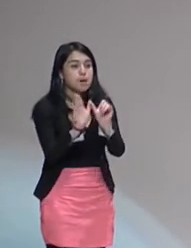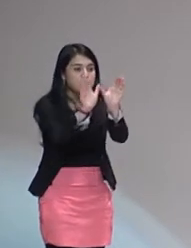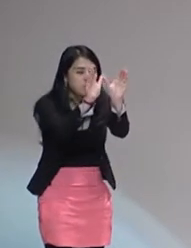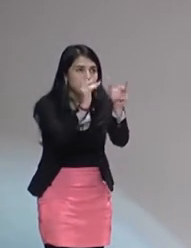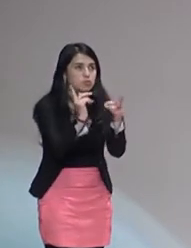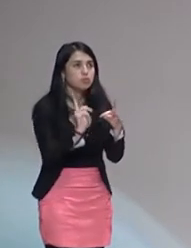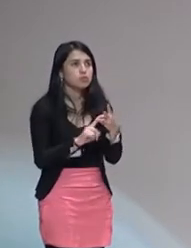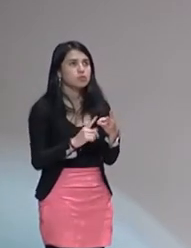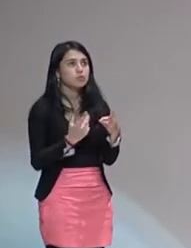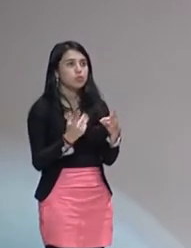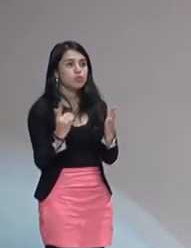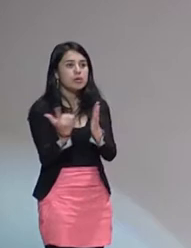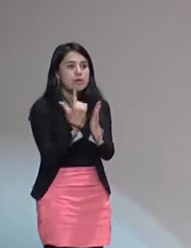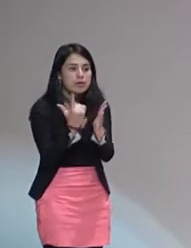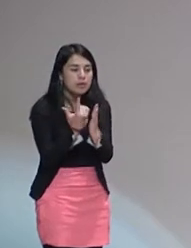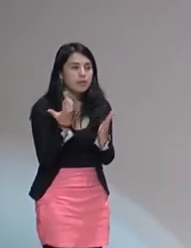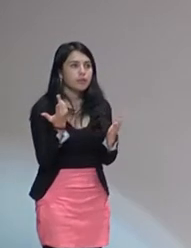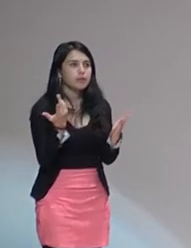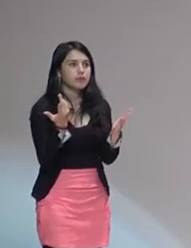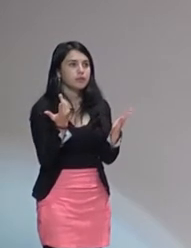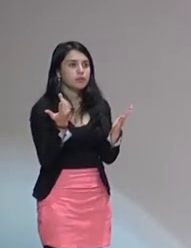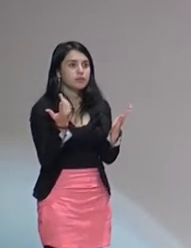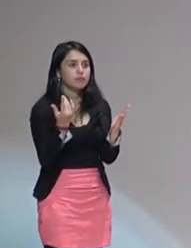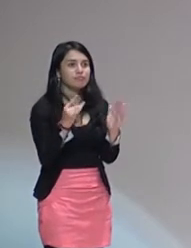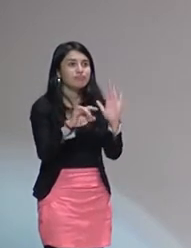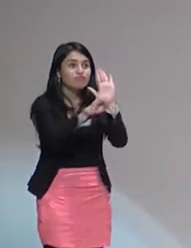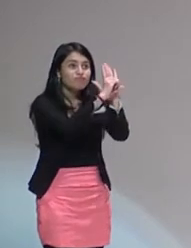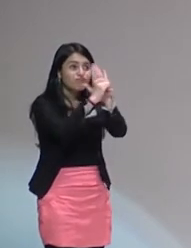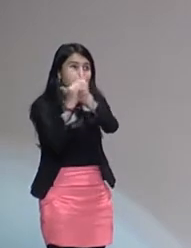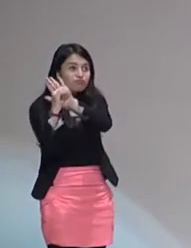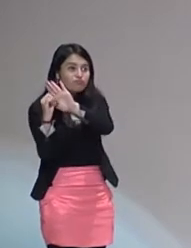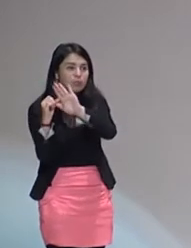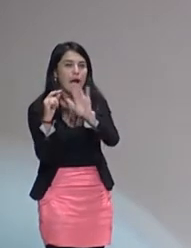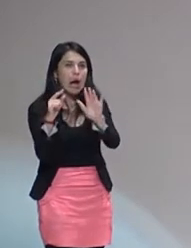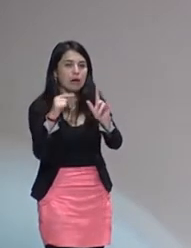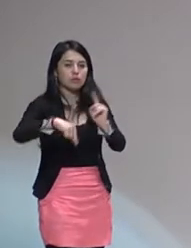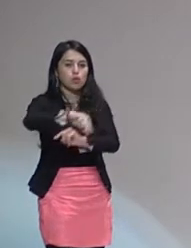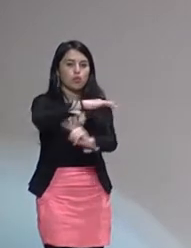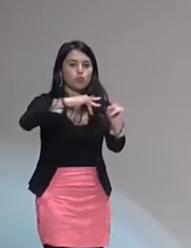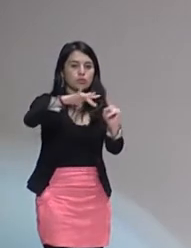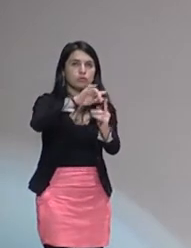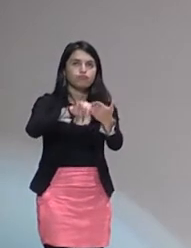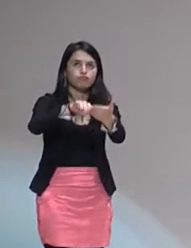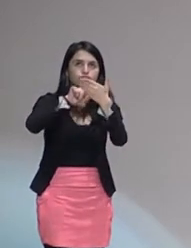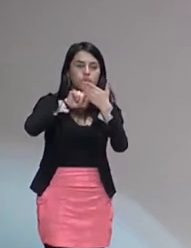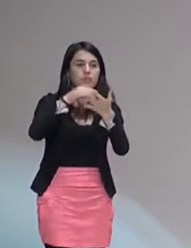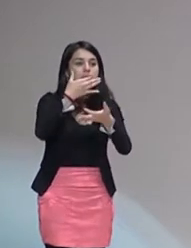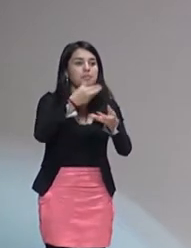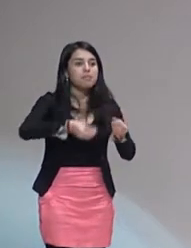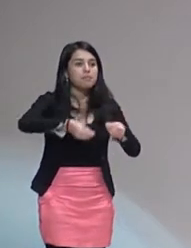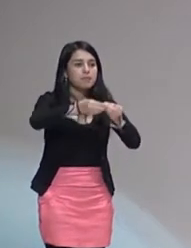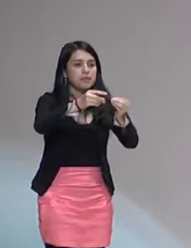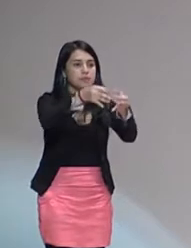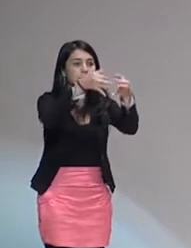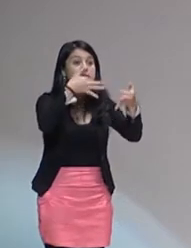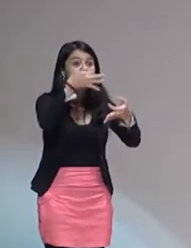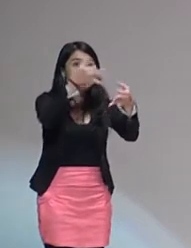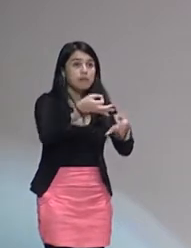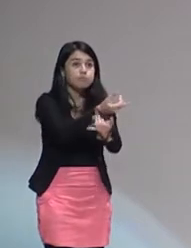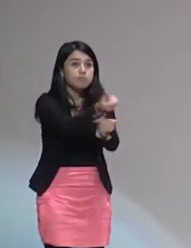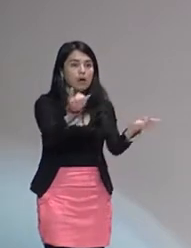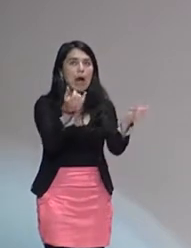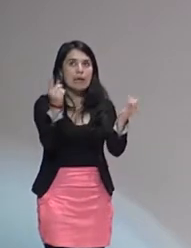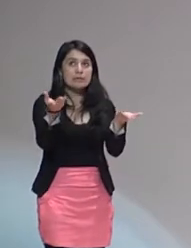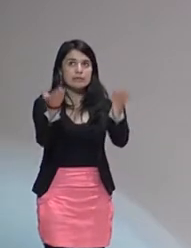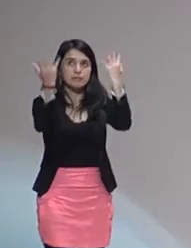mariposas, un libro, símbolos del contexto y de la realidad se convierten en